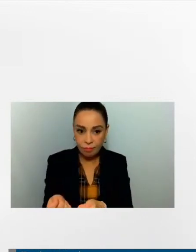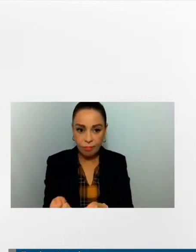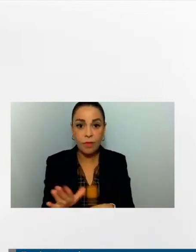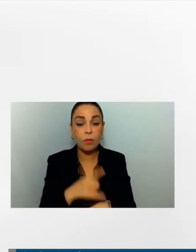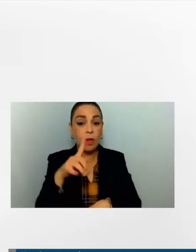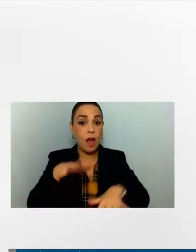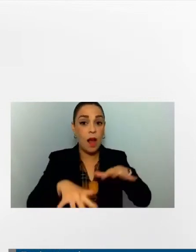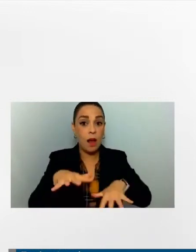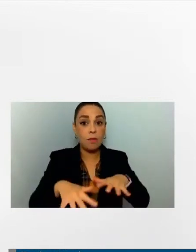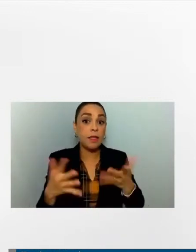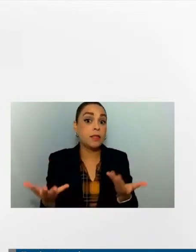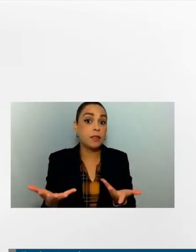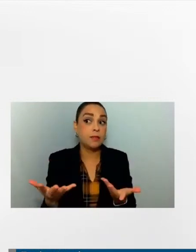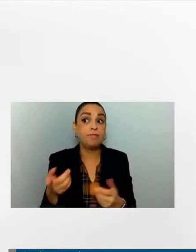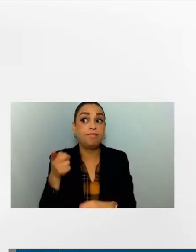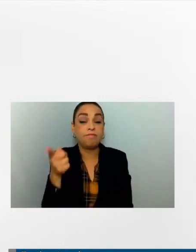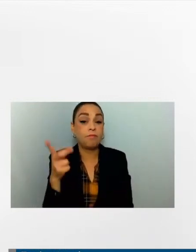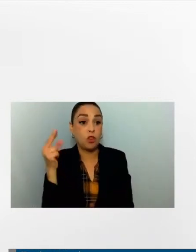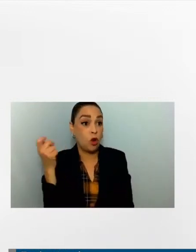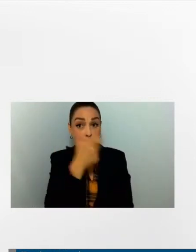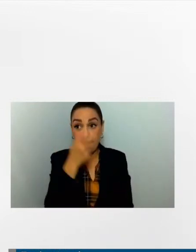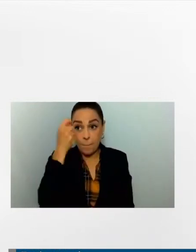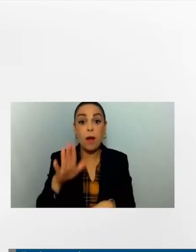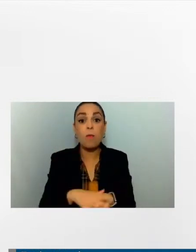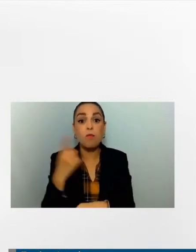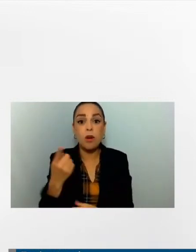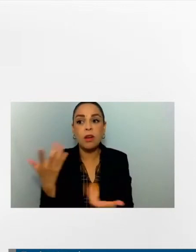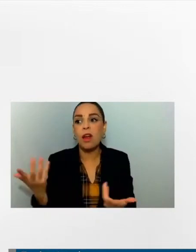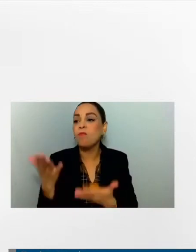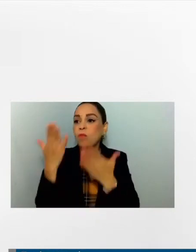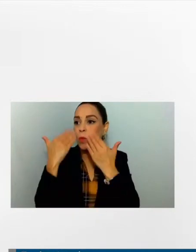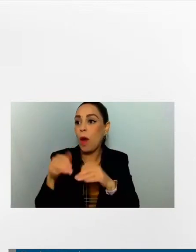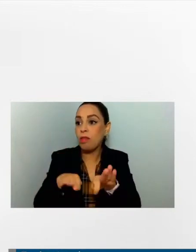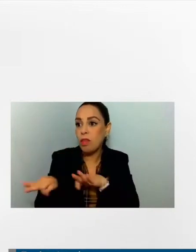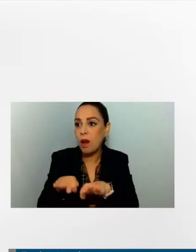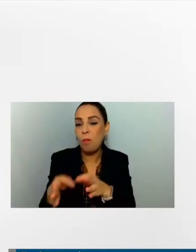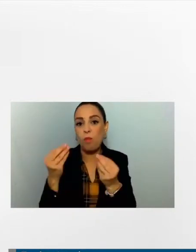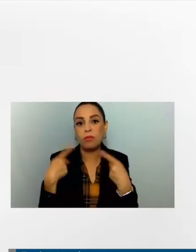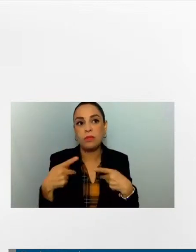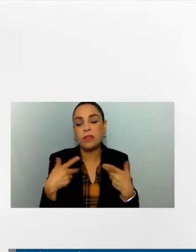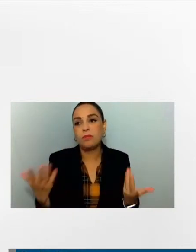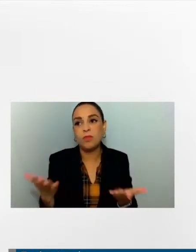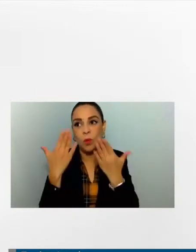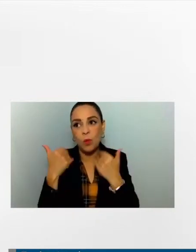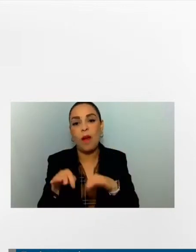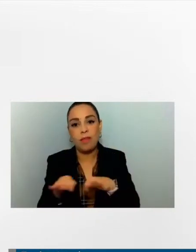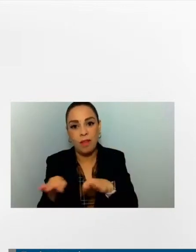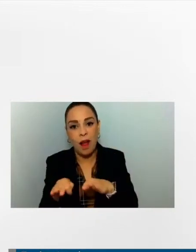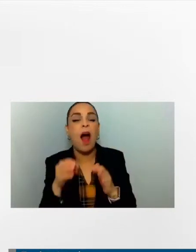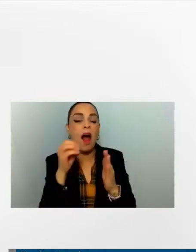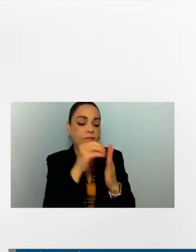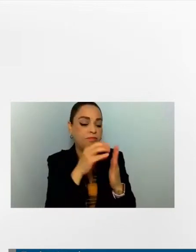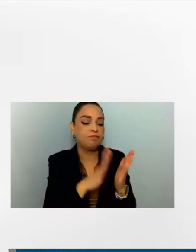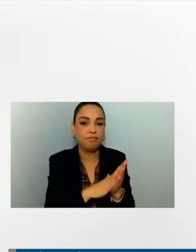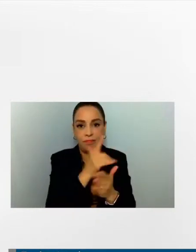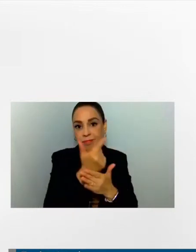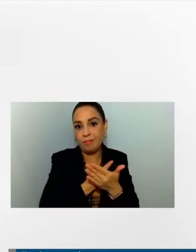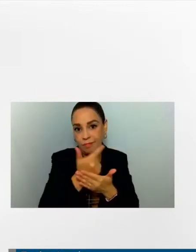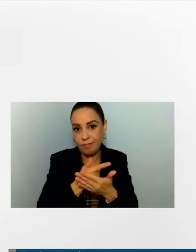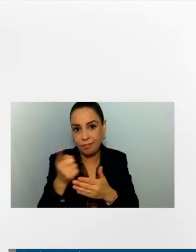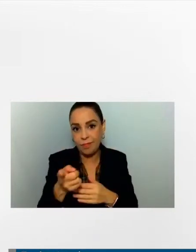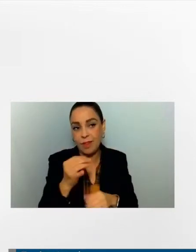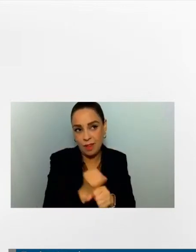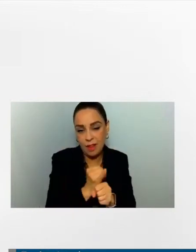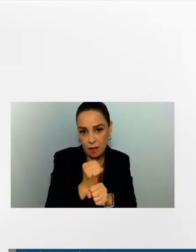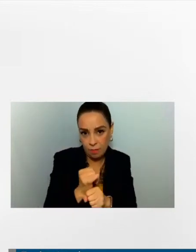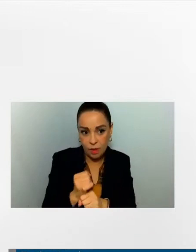hay desempleo alto o porque no quieren, porque se desvinculan de los hijos e